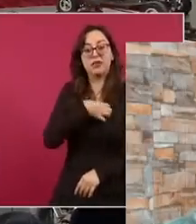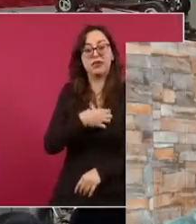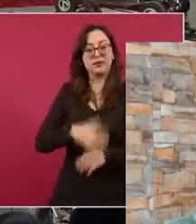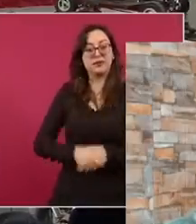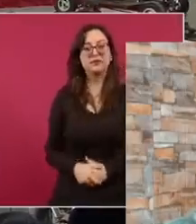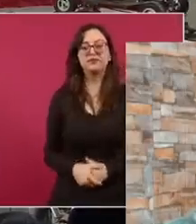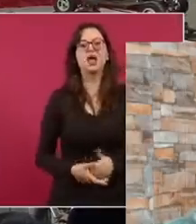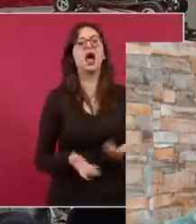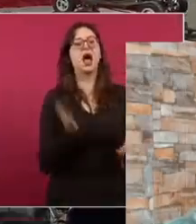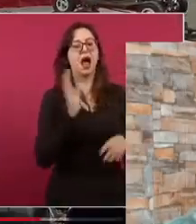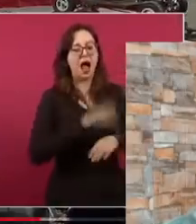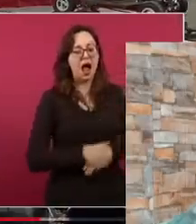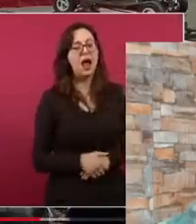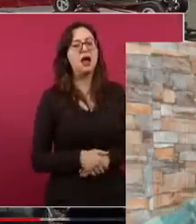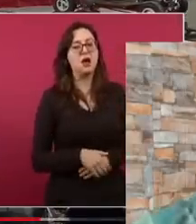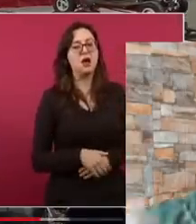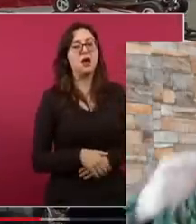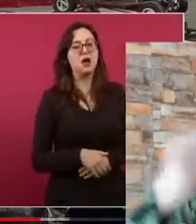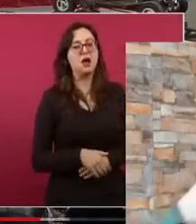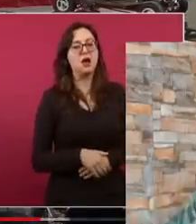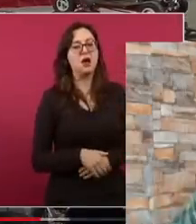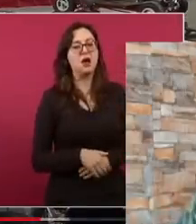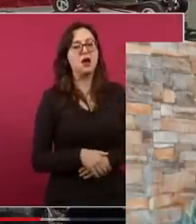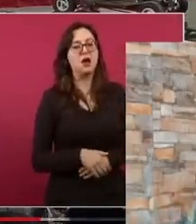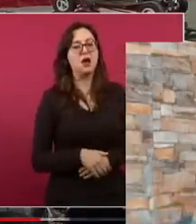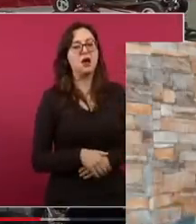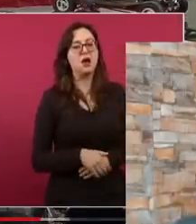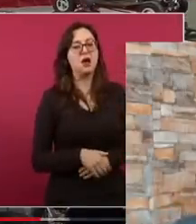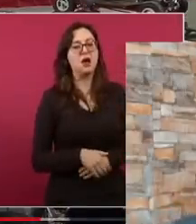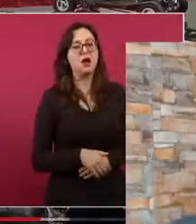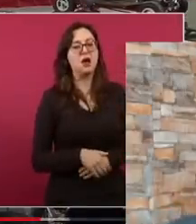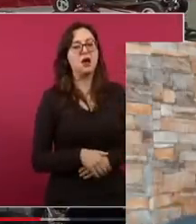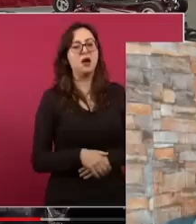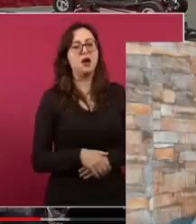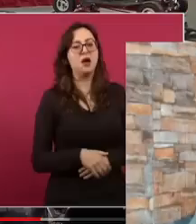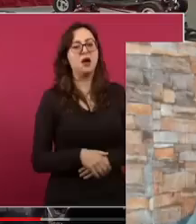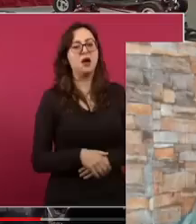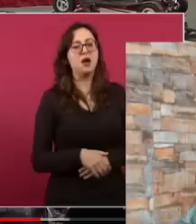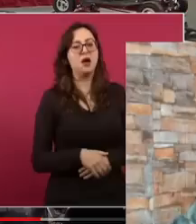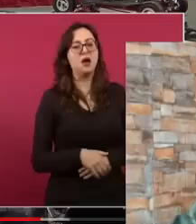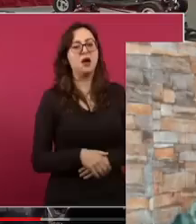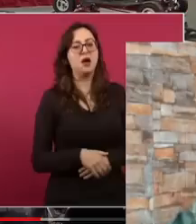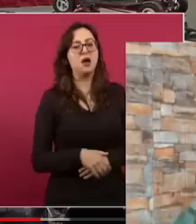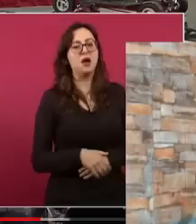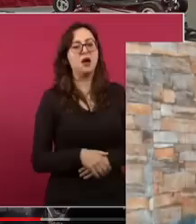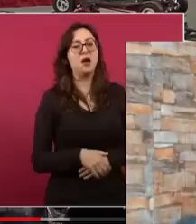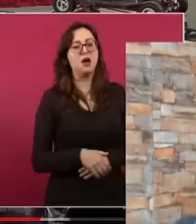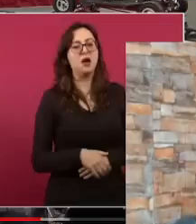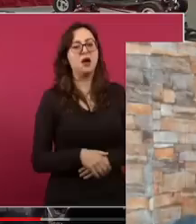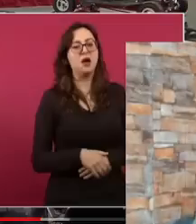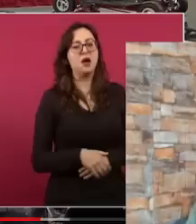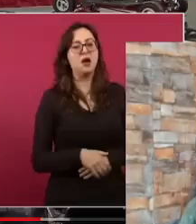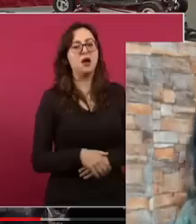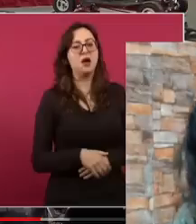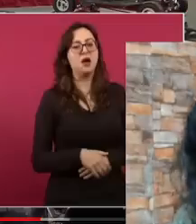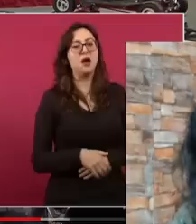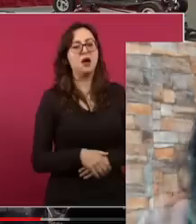sacó fotografías de nosotros? Jesús Ramírez Cobas no quiere quedar bien con el presidente, quiere quedar bien con Claudia Sheinbaum.